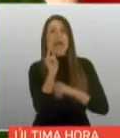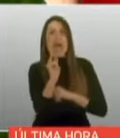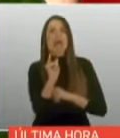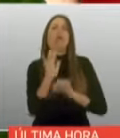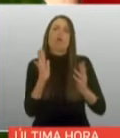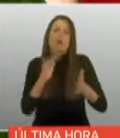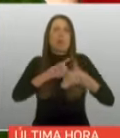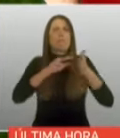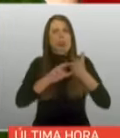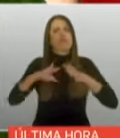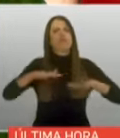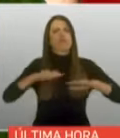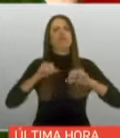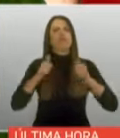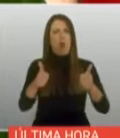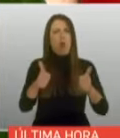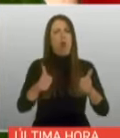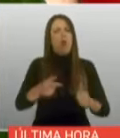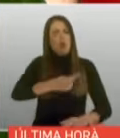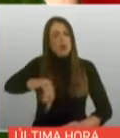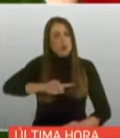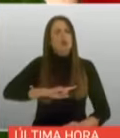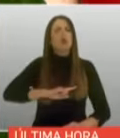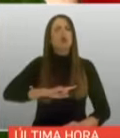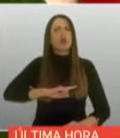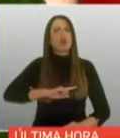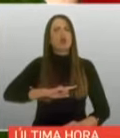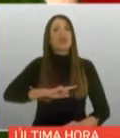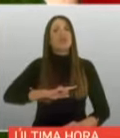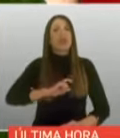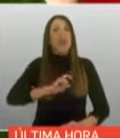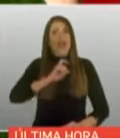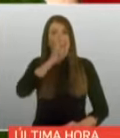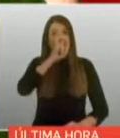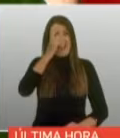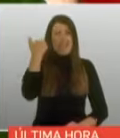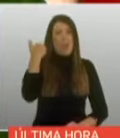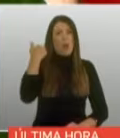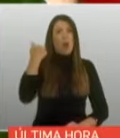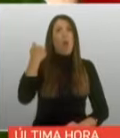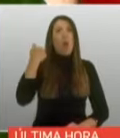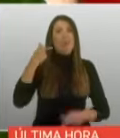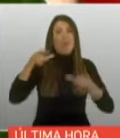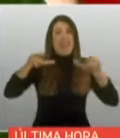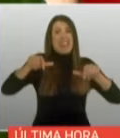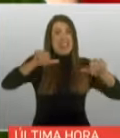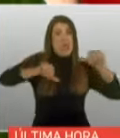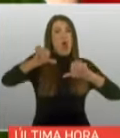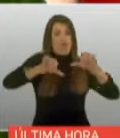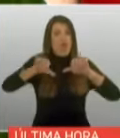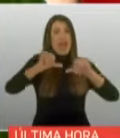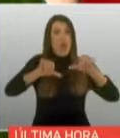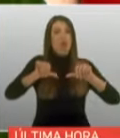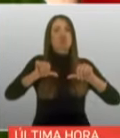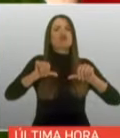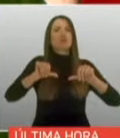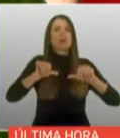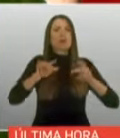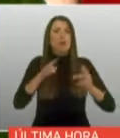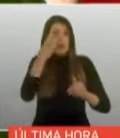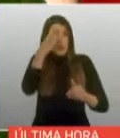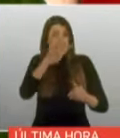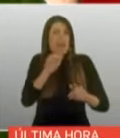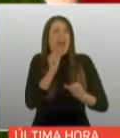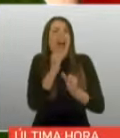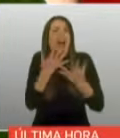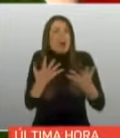en sesiones anteriores. En materia económica, la Junta de Andalucía sigue insistiendo en la necesidad de adoptar medidas de apoyo a los